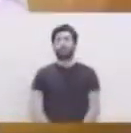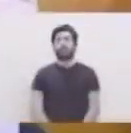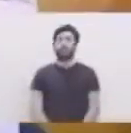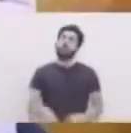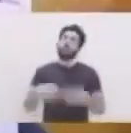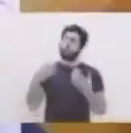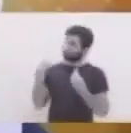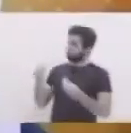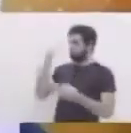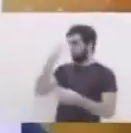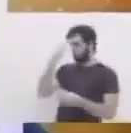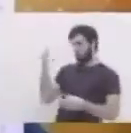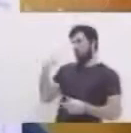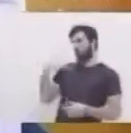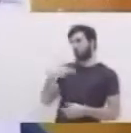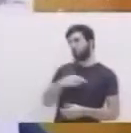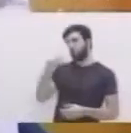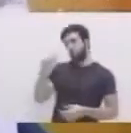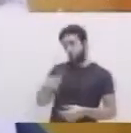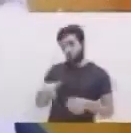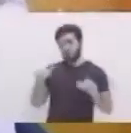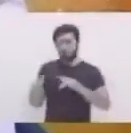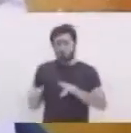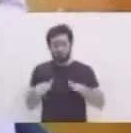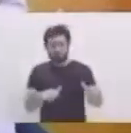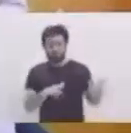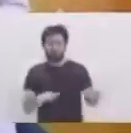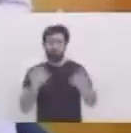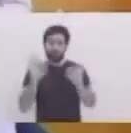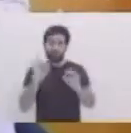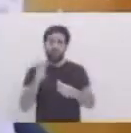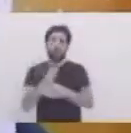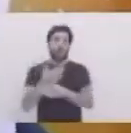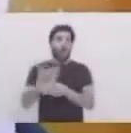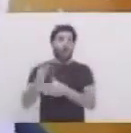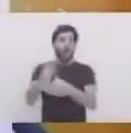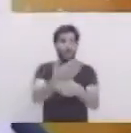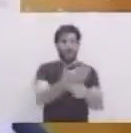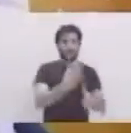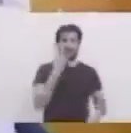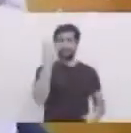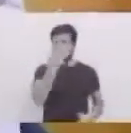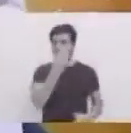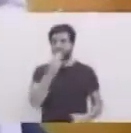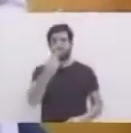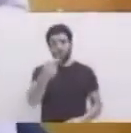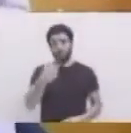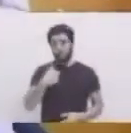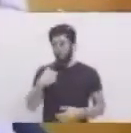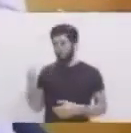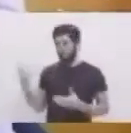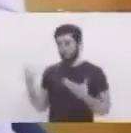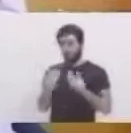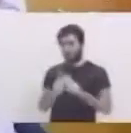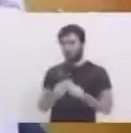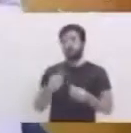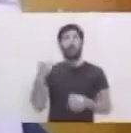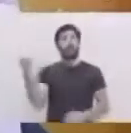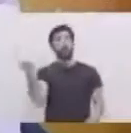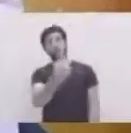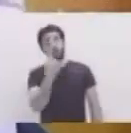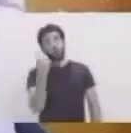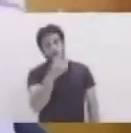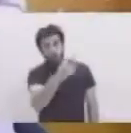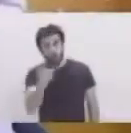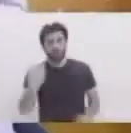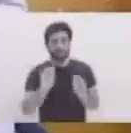Orellana. Muchísimas gracias, profe, por haber estado con nosotros el día de hoy y haber compartido esta canción tan linda. Muy bien, y a todos